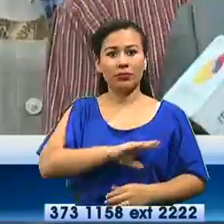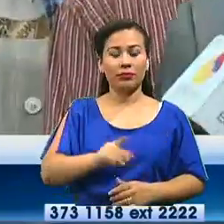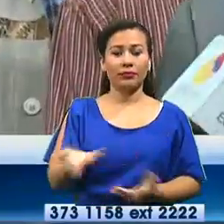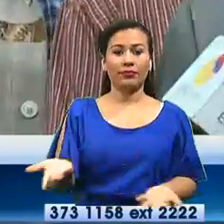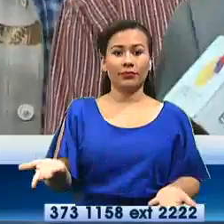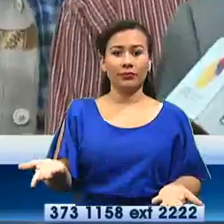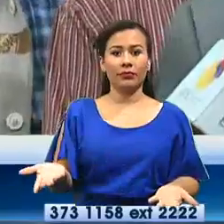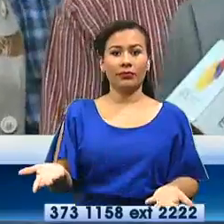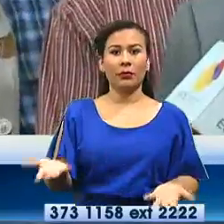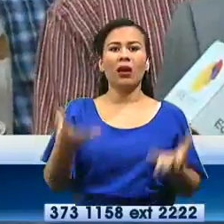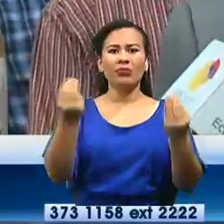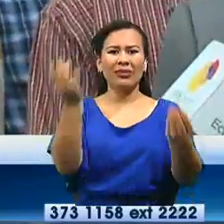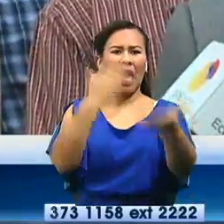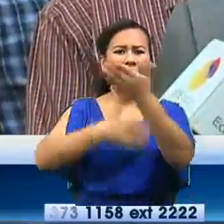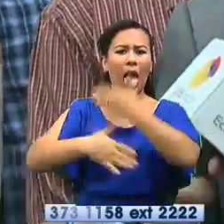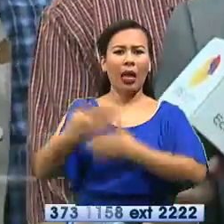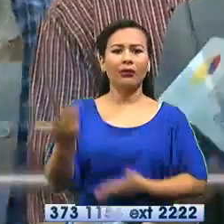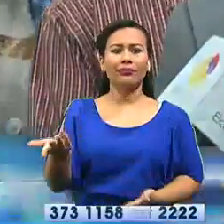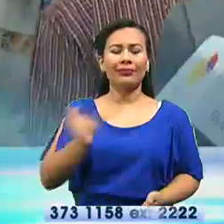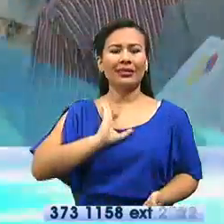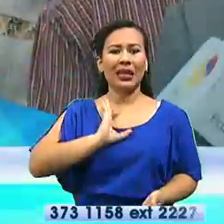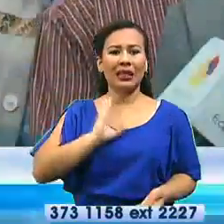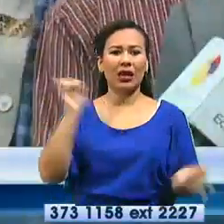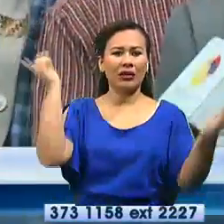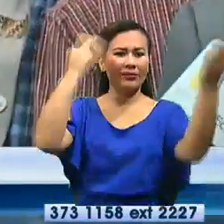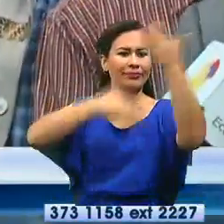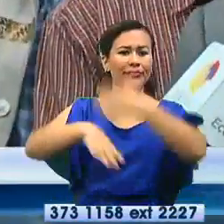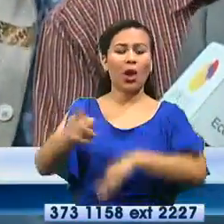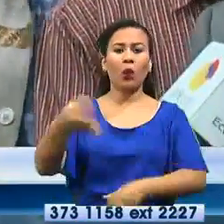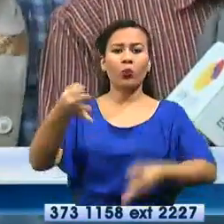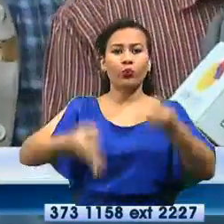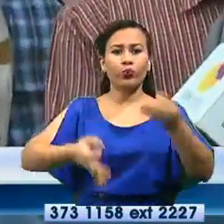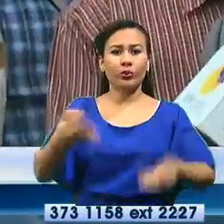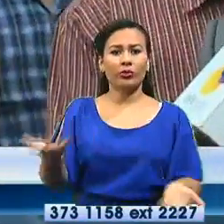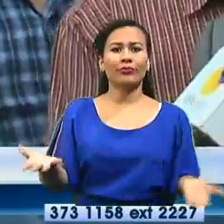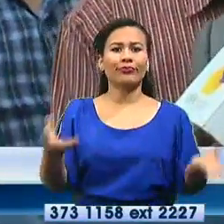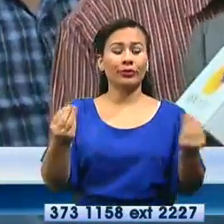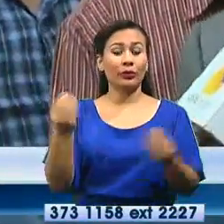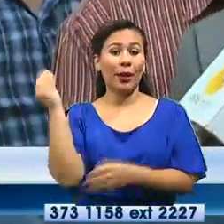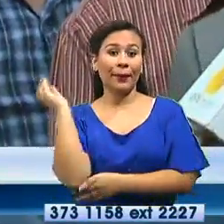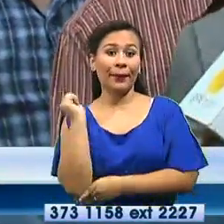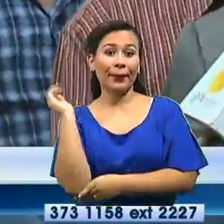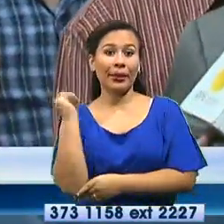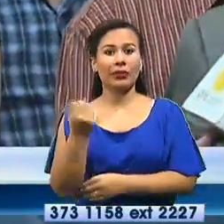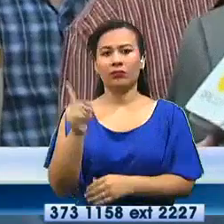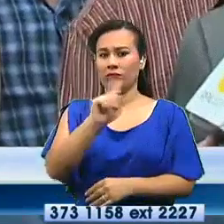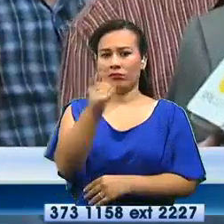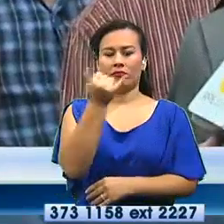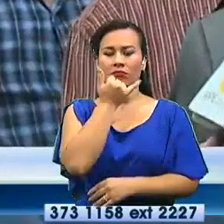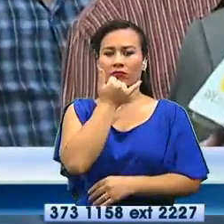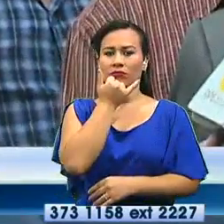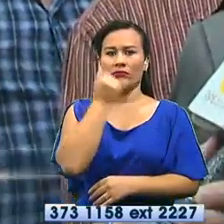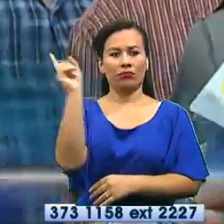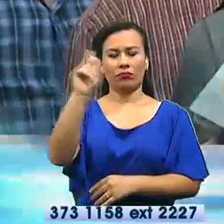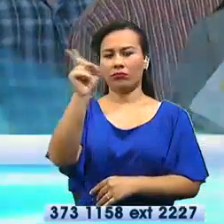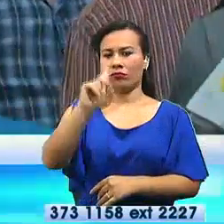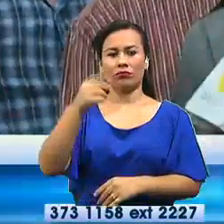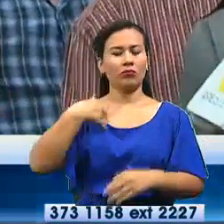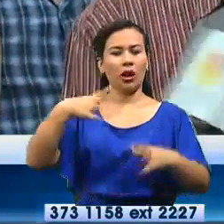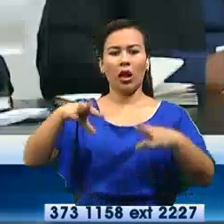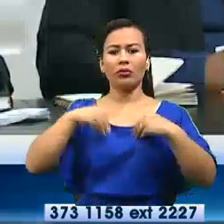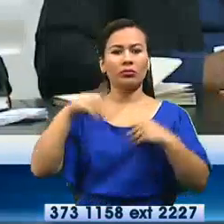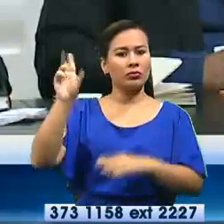Hay un montón de variables técnicas, jurídicas, financieras, que no están debidamente